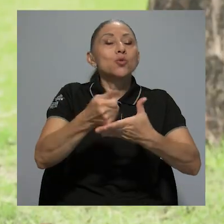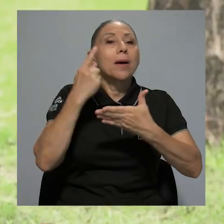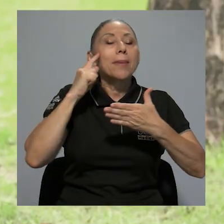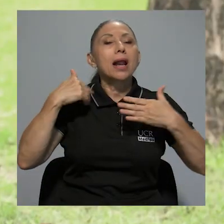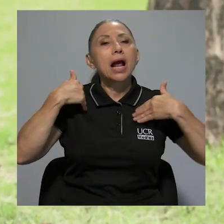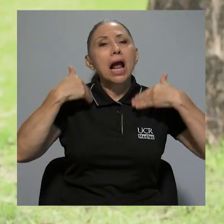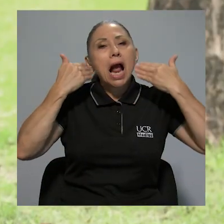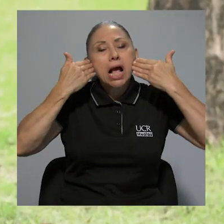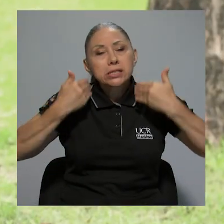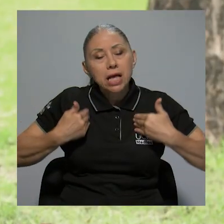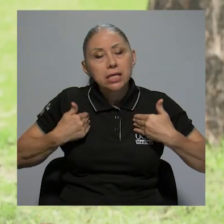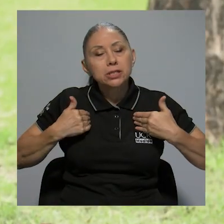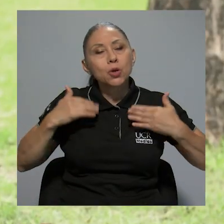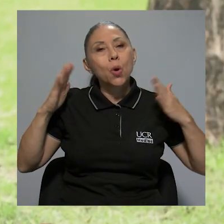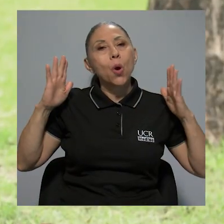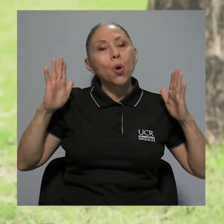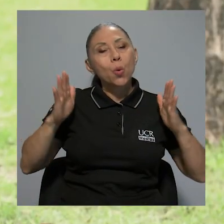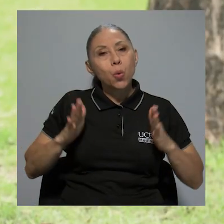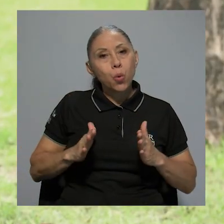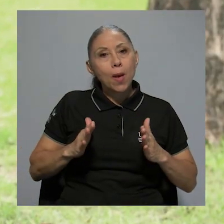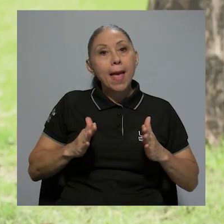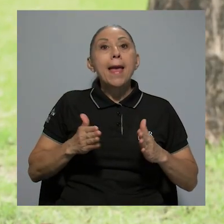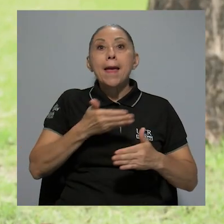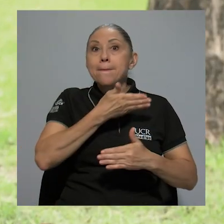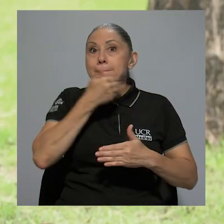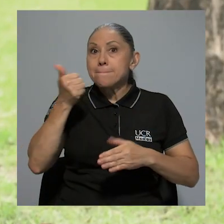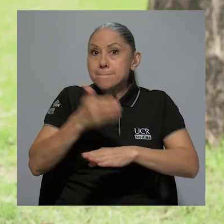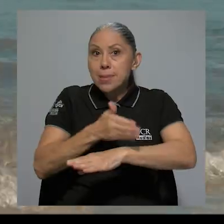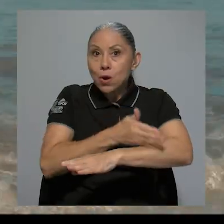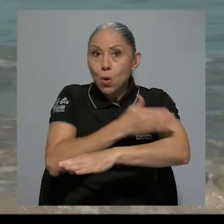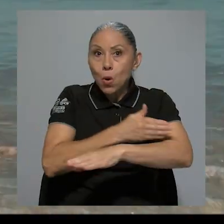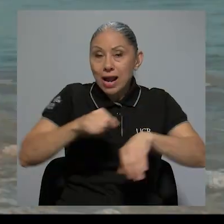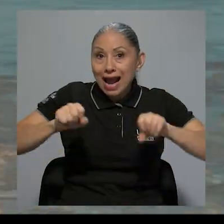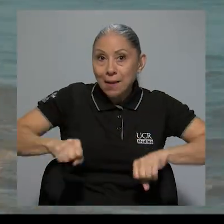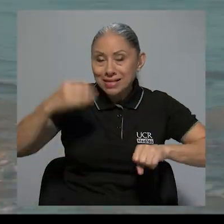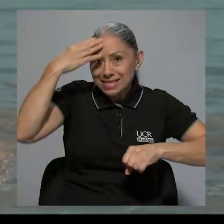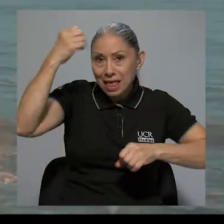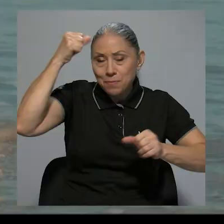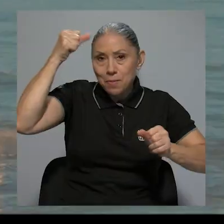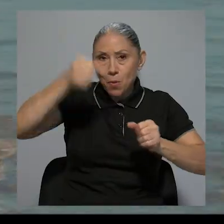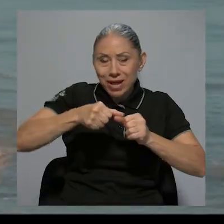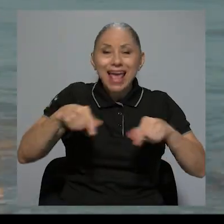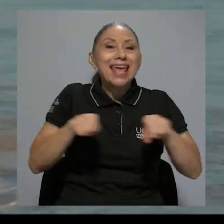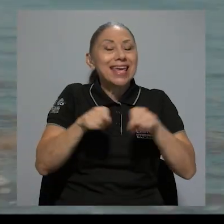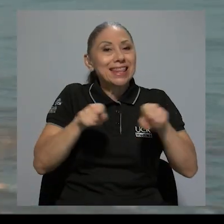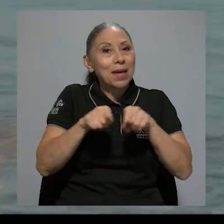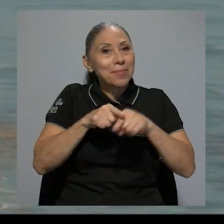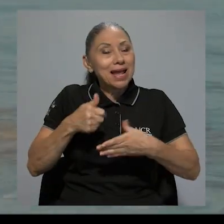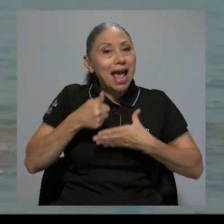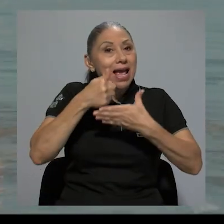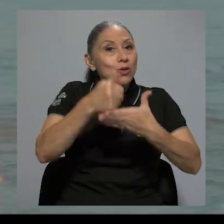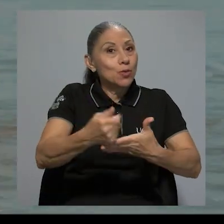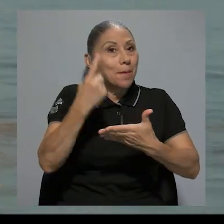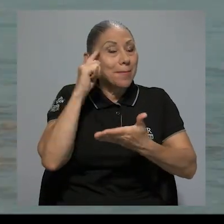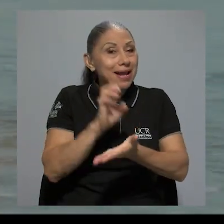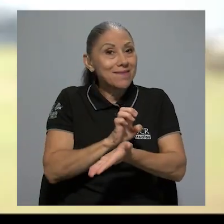la capacidad de aprendizaje y la memoria y contribuye a producir las hormonas que combaten el estrés y la